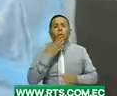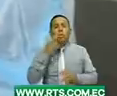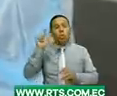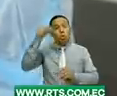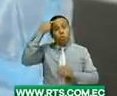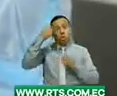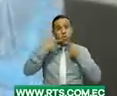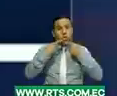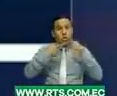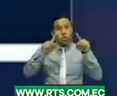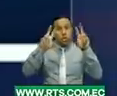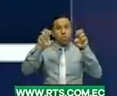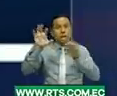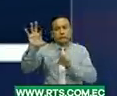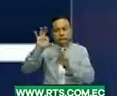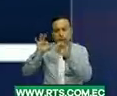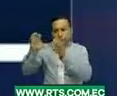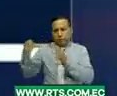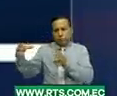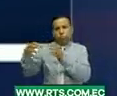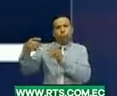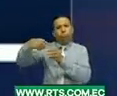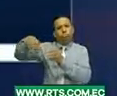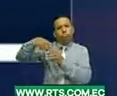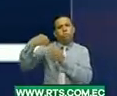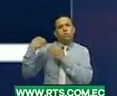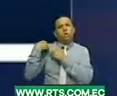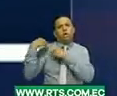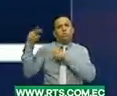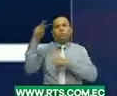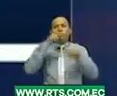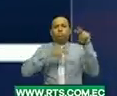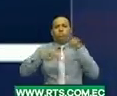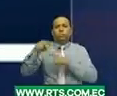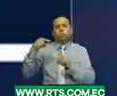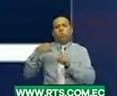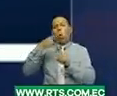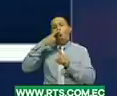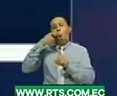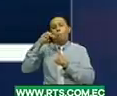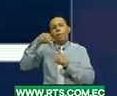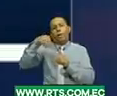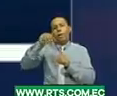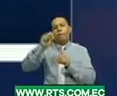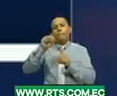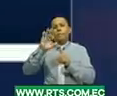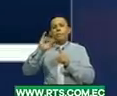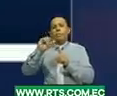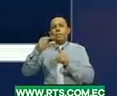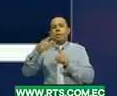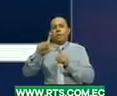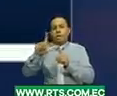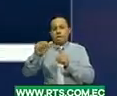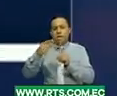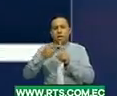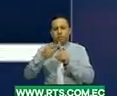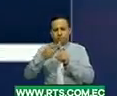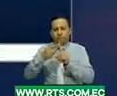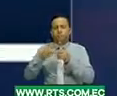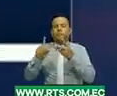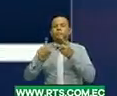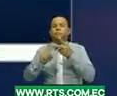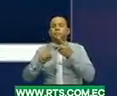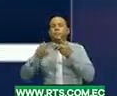creación de un comité, conformado por Gonzalo Mantilla, decano del Colegio de Ciencias de la Salud de la Universidad San Francisco de Quito,